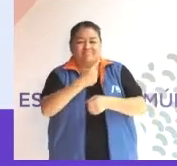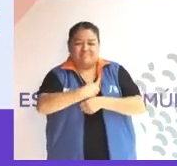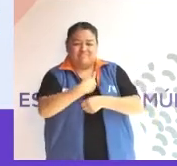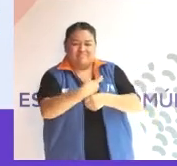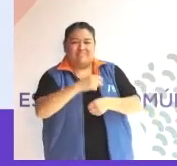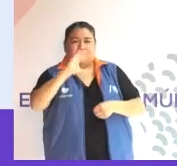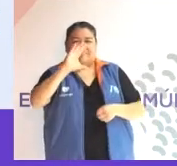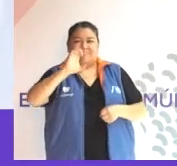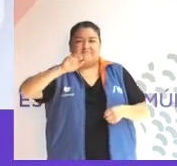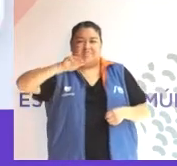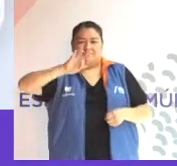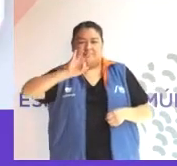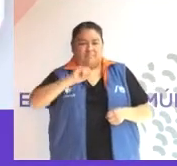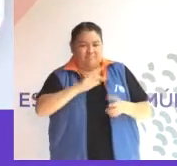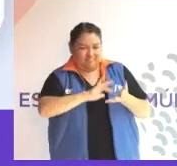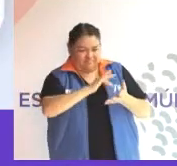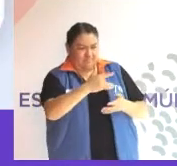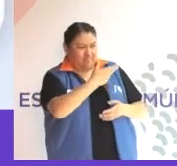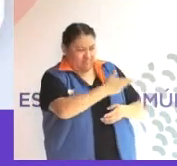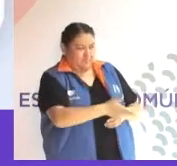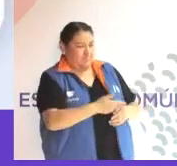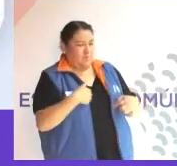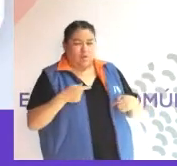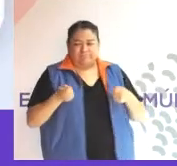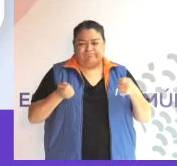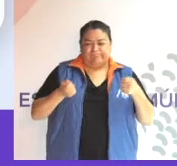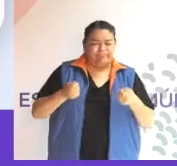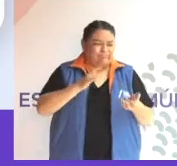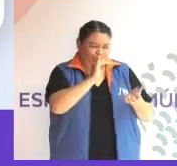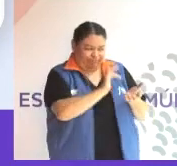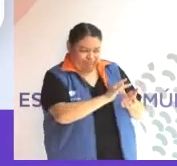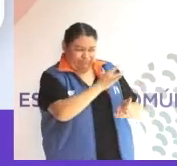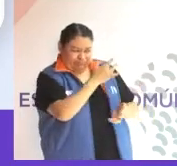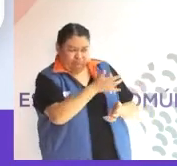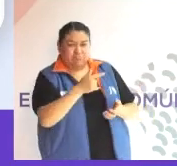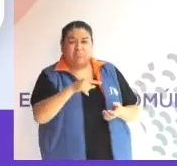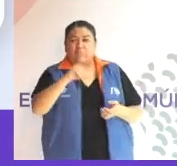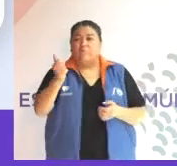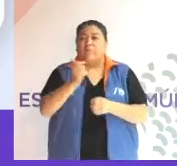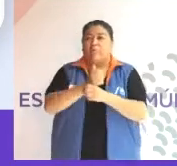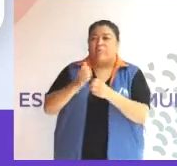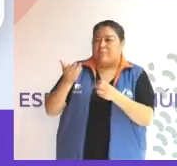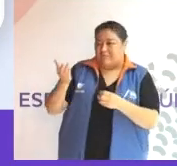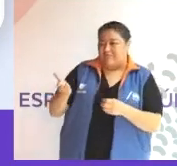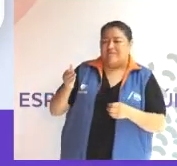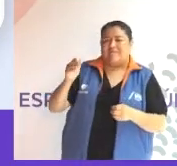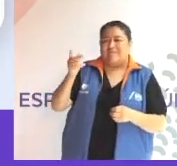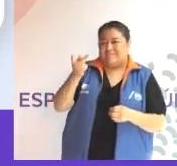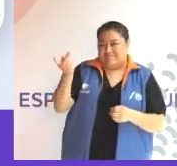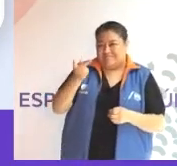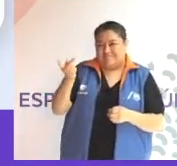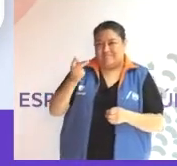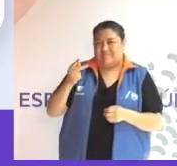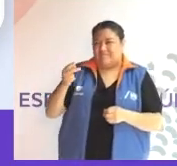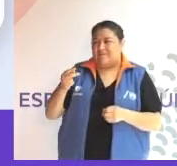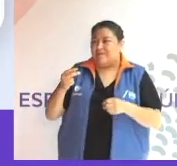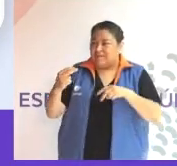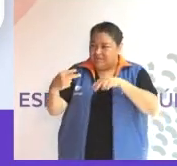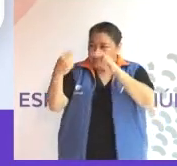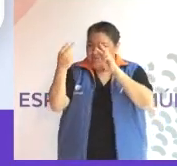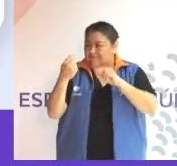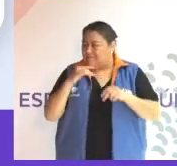la invitación, gracias Andrea por que conduzcas este panel, gracias a mis compañeros panelistas que los estoy viendo aquí